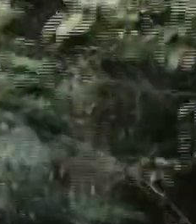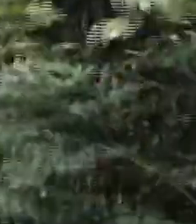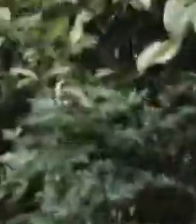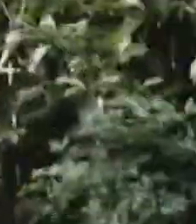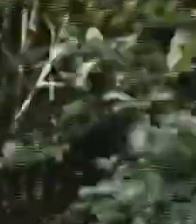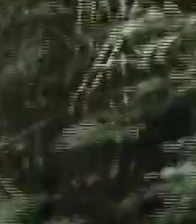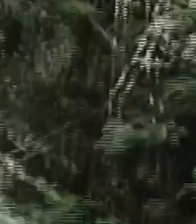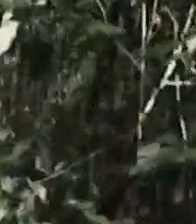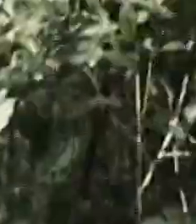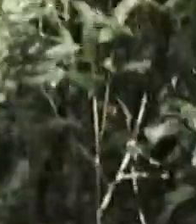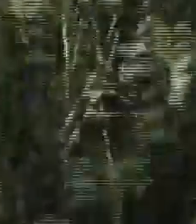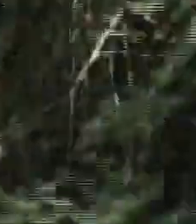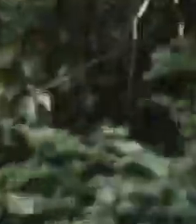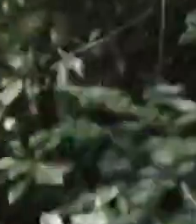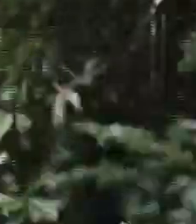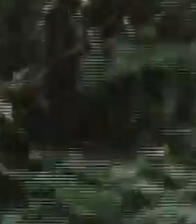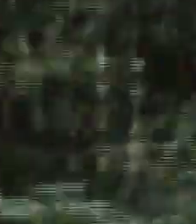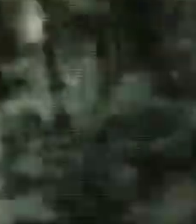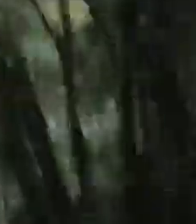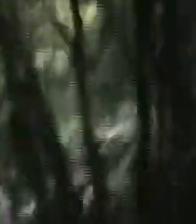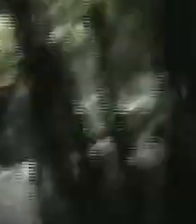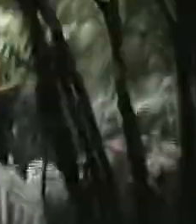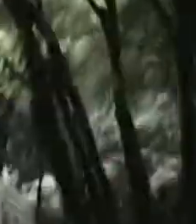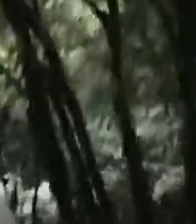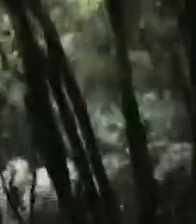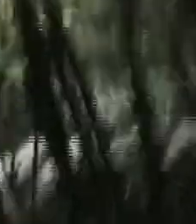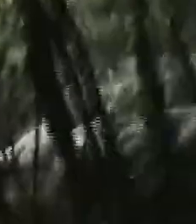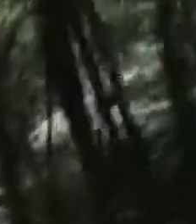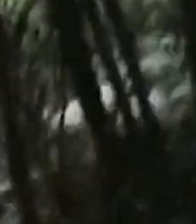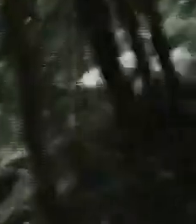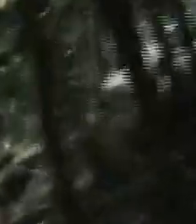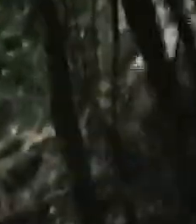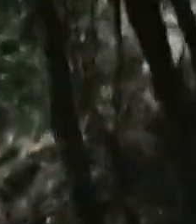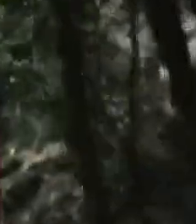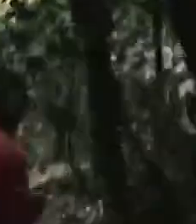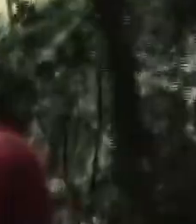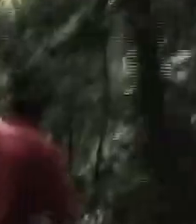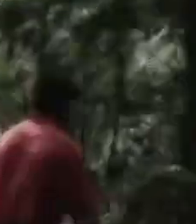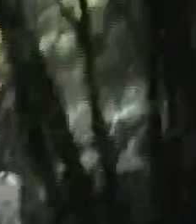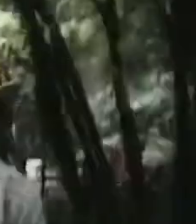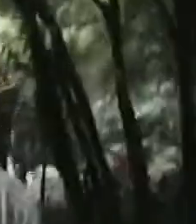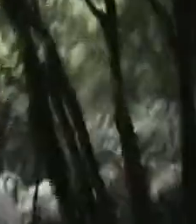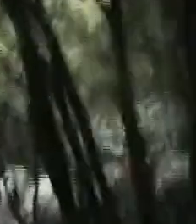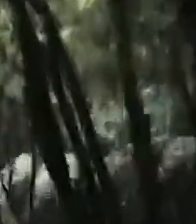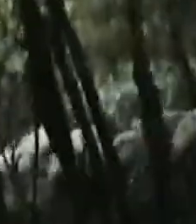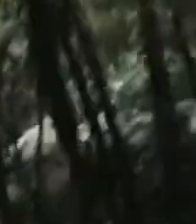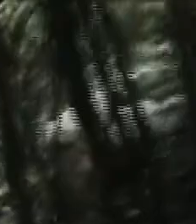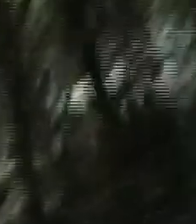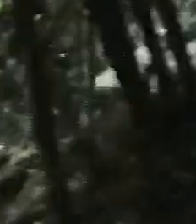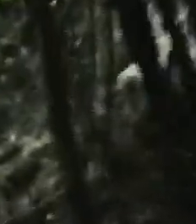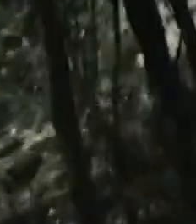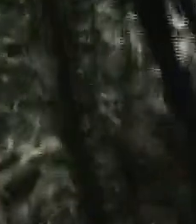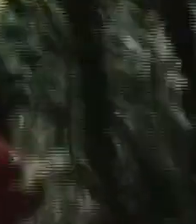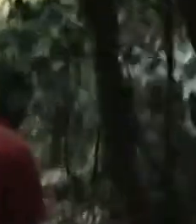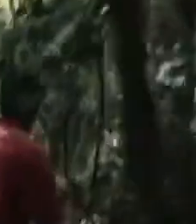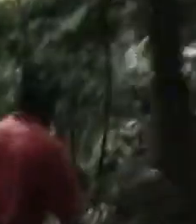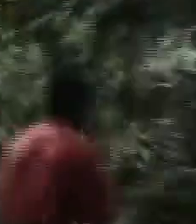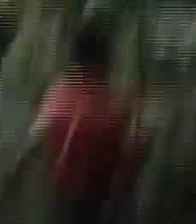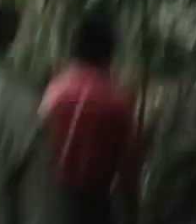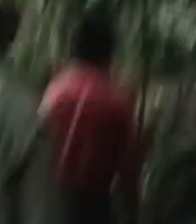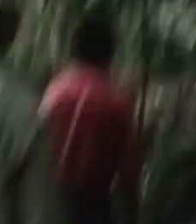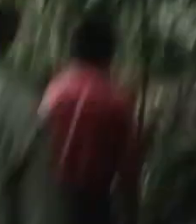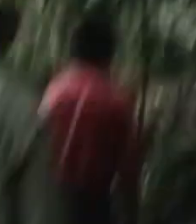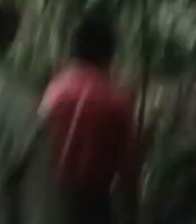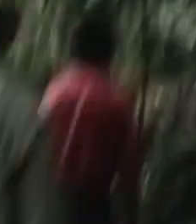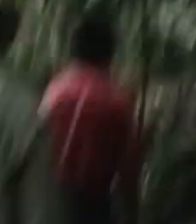senderos empinados y resbalosos, que en el lugar no encontraría nada. Lo que nadie me dijo es que sería la